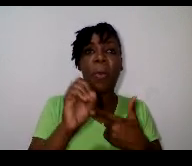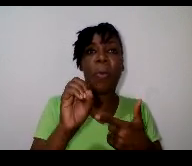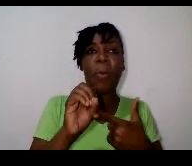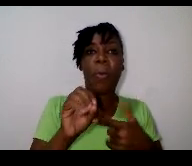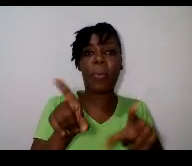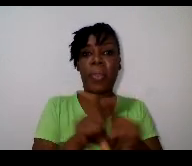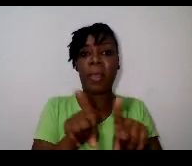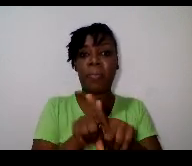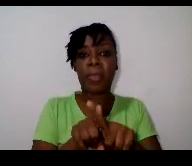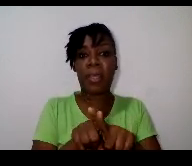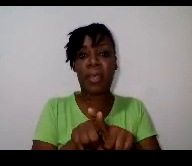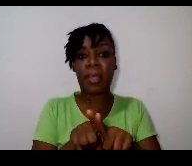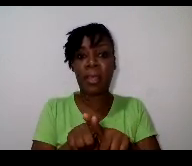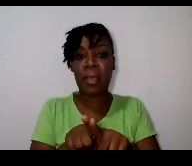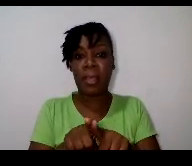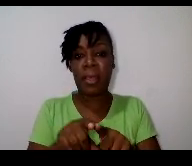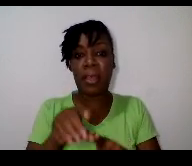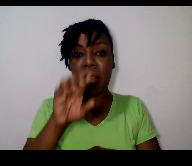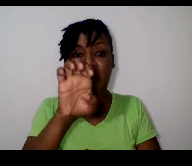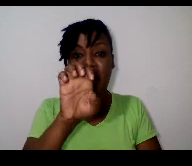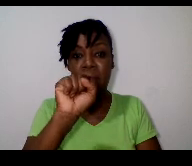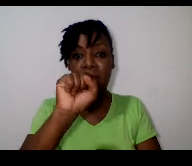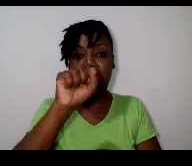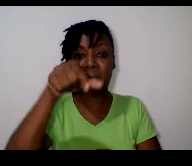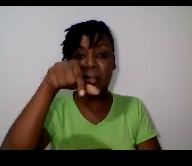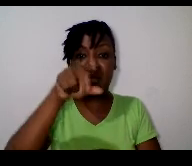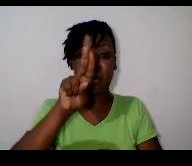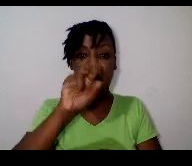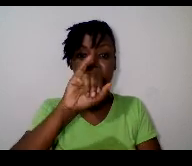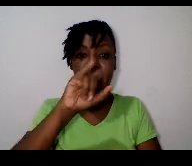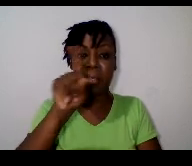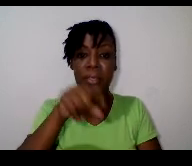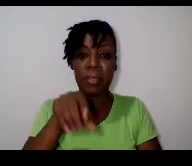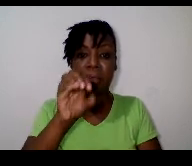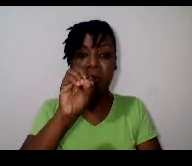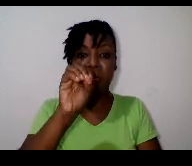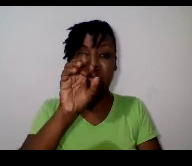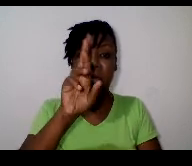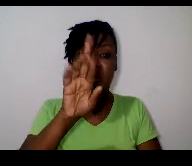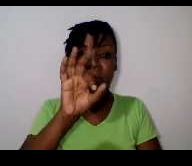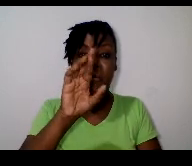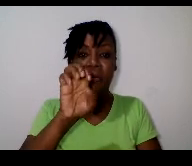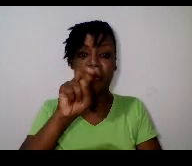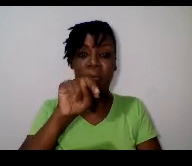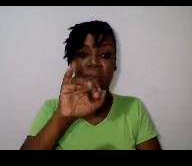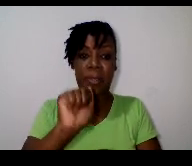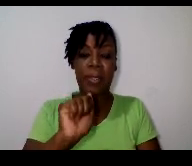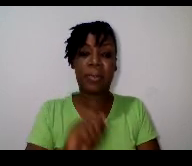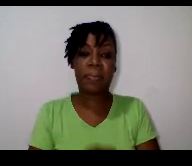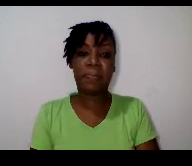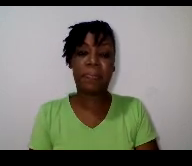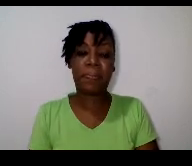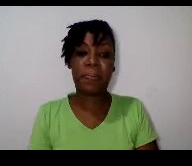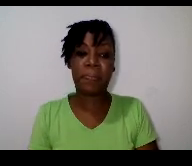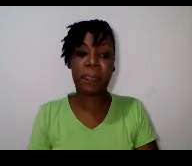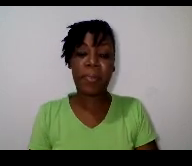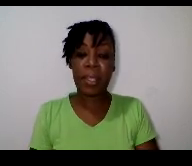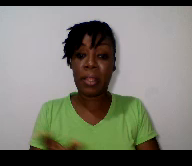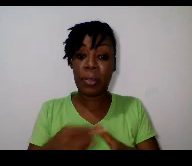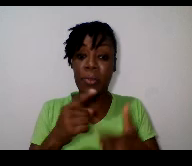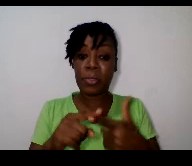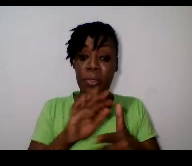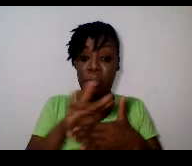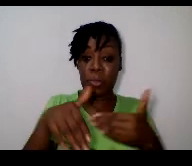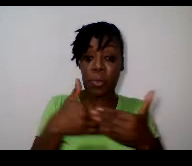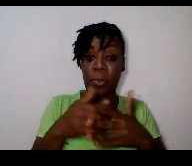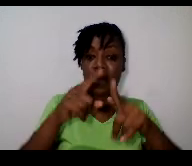prevenir y lo podemos hasta ayudar a mitigar una vez que lo tenemos con los alimentos que comemos. Entonces es importante recordar